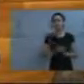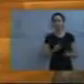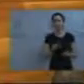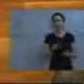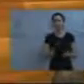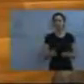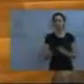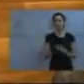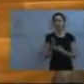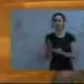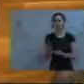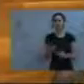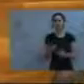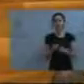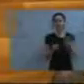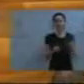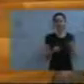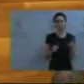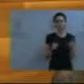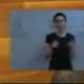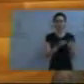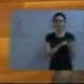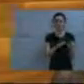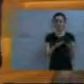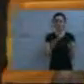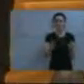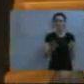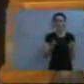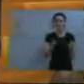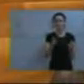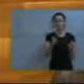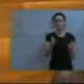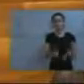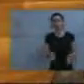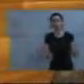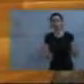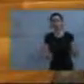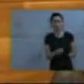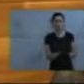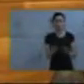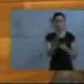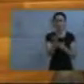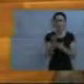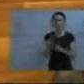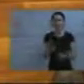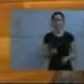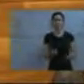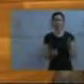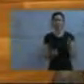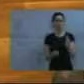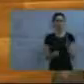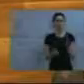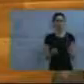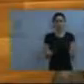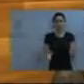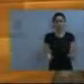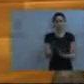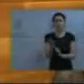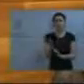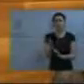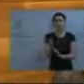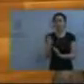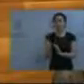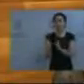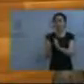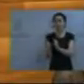2 ofertas. Entenderá mi preocupación respecto a la concurrencia que le decía antes. Solo se presentaron 2 y se adjudicó a quienes se presentaron. Del resto de los